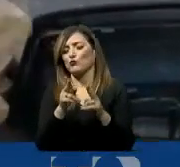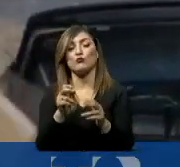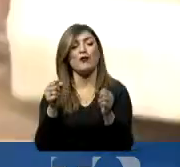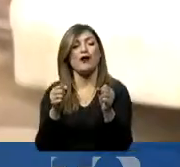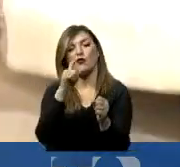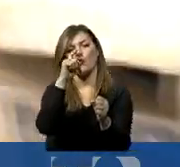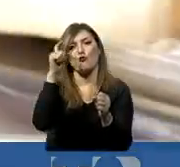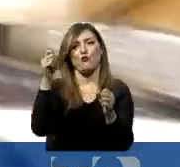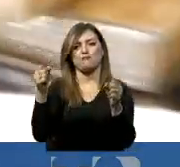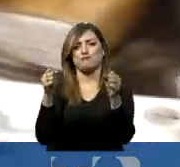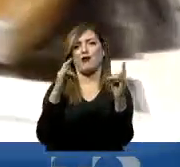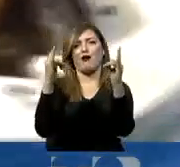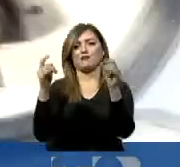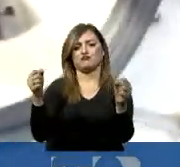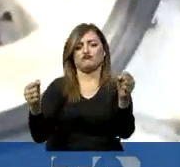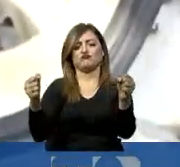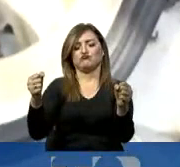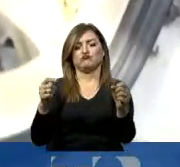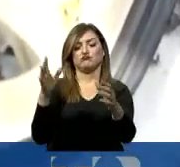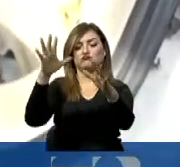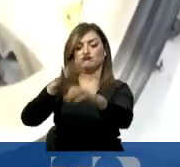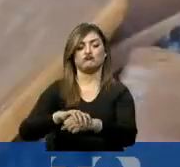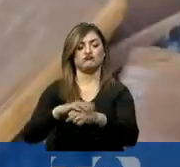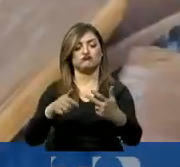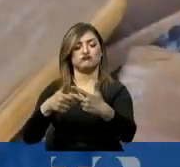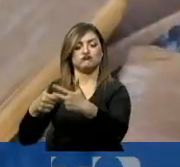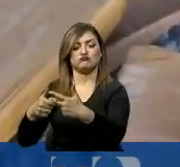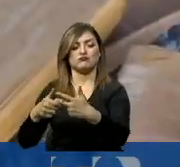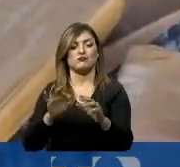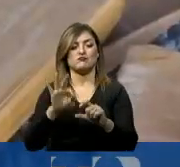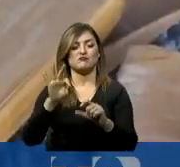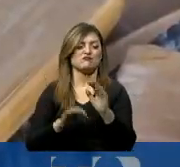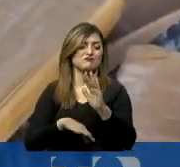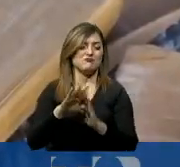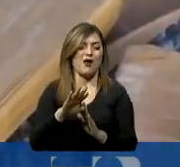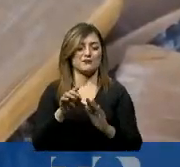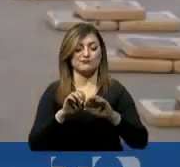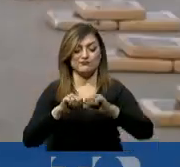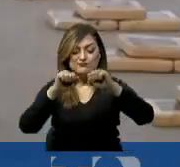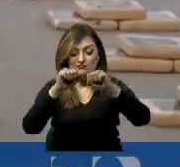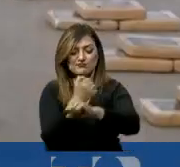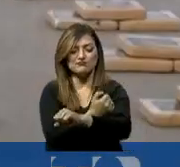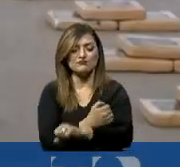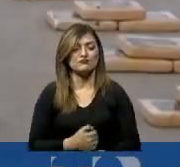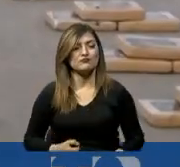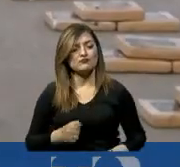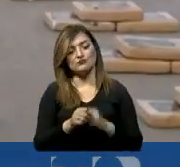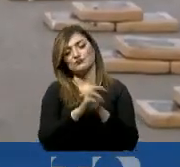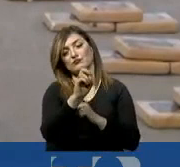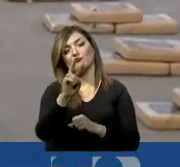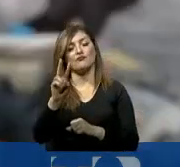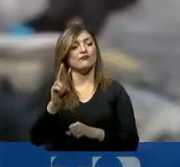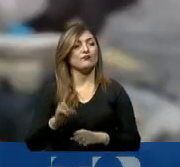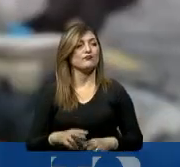capturados con droga en su chasis y carrocería, incrementando las estadísticas de alcaloides aprendidos durante el presente